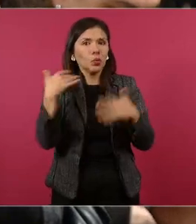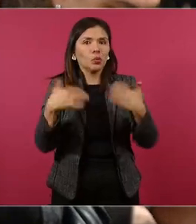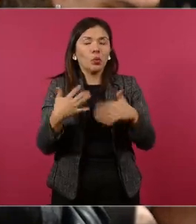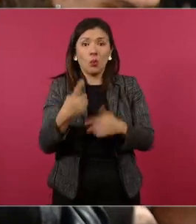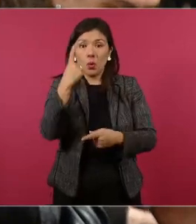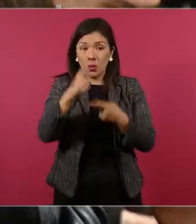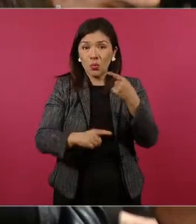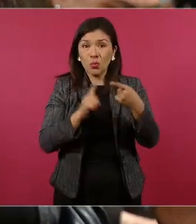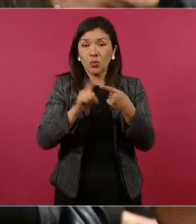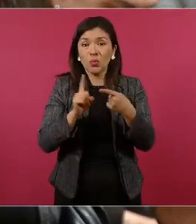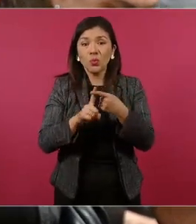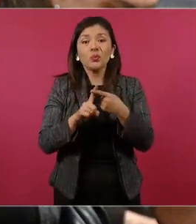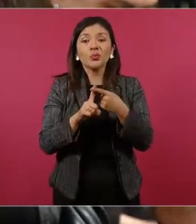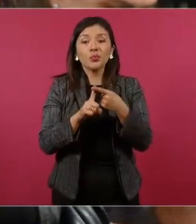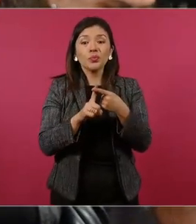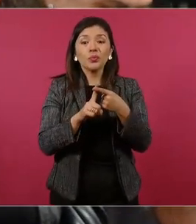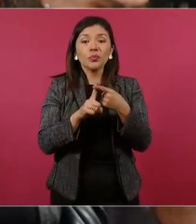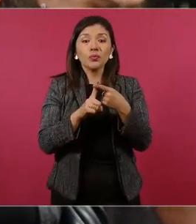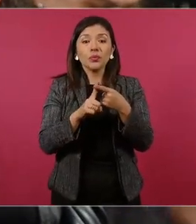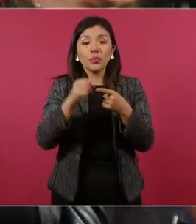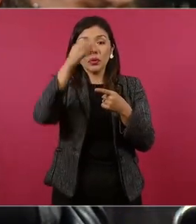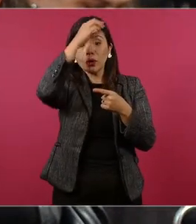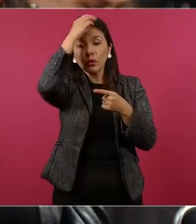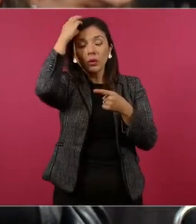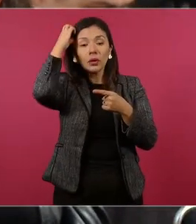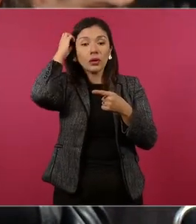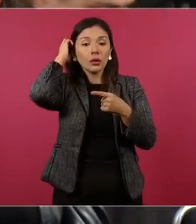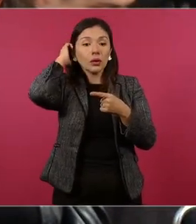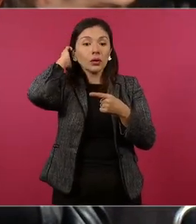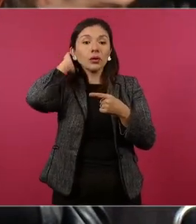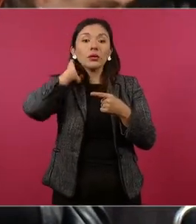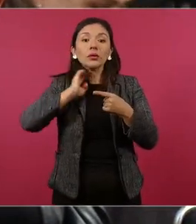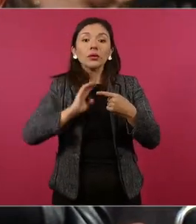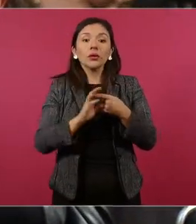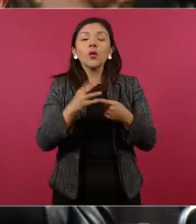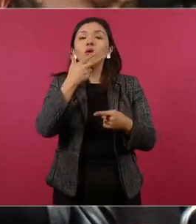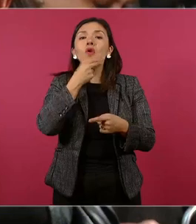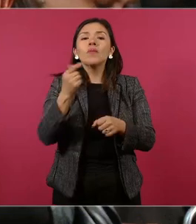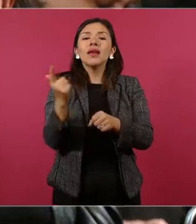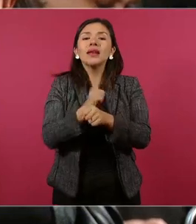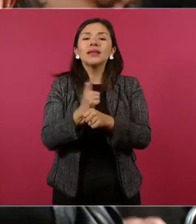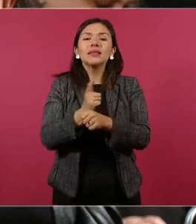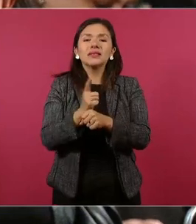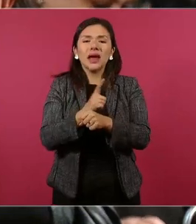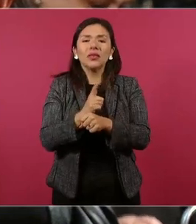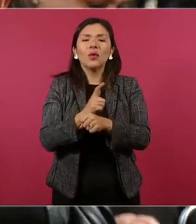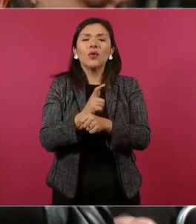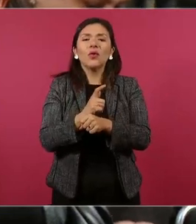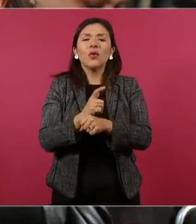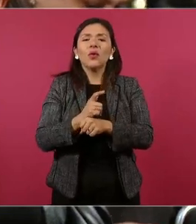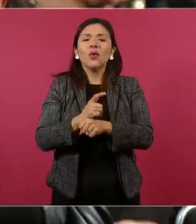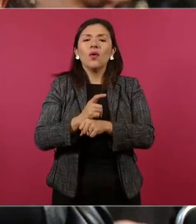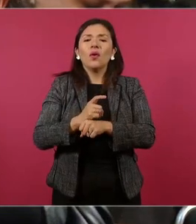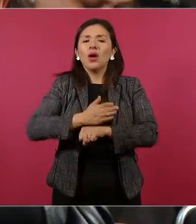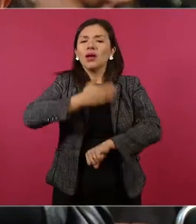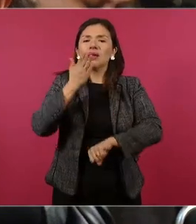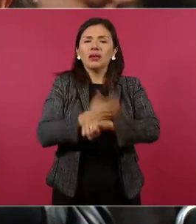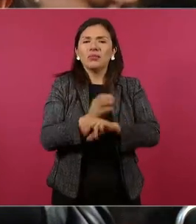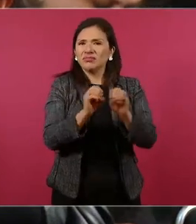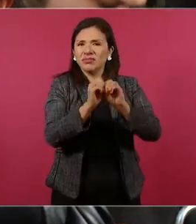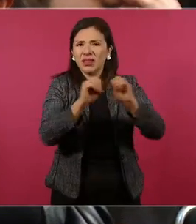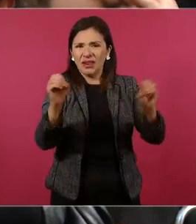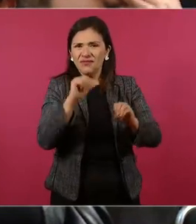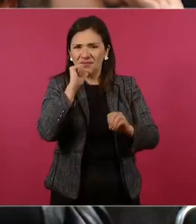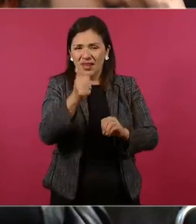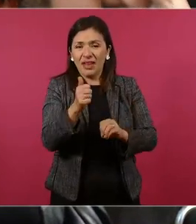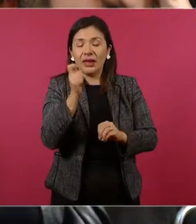caso este eh licenciado de impunidad cero que eso es muy grave presidente no sé si usted se ha